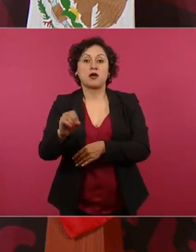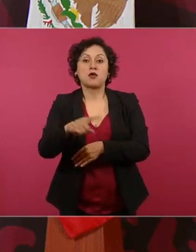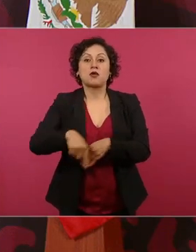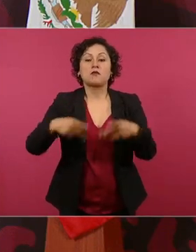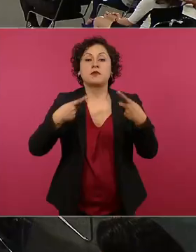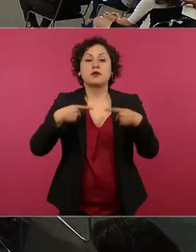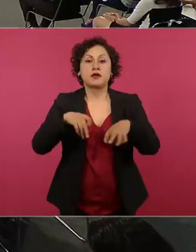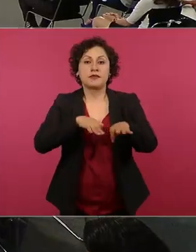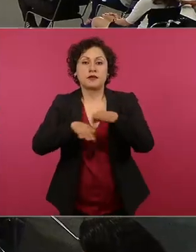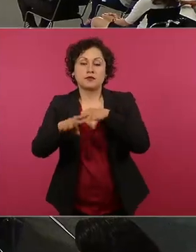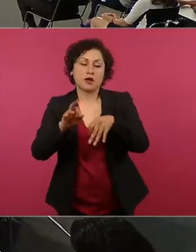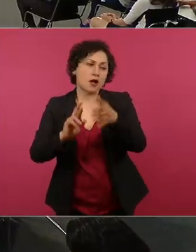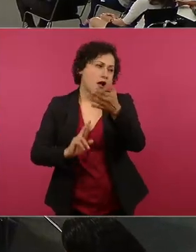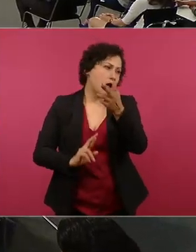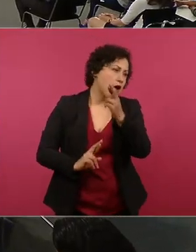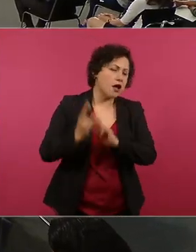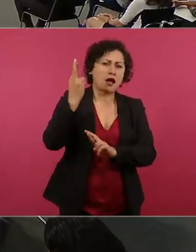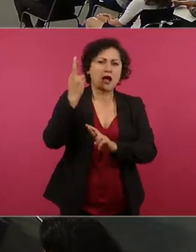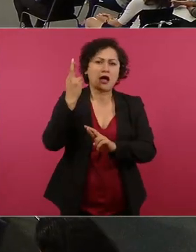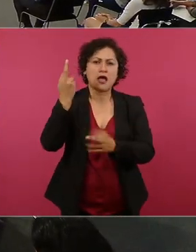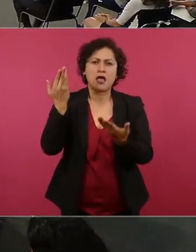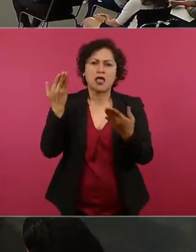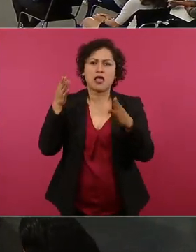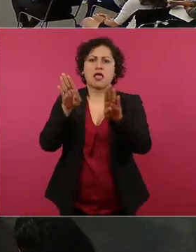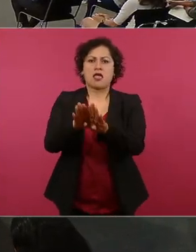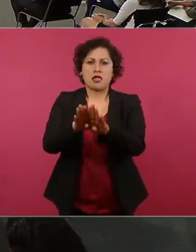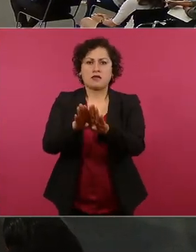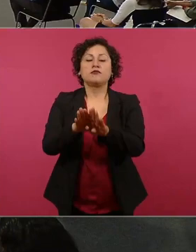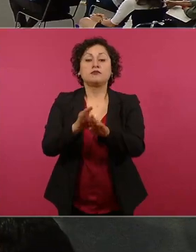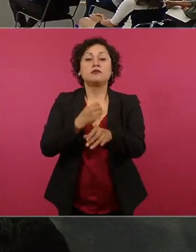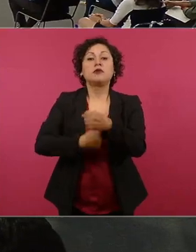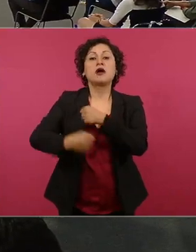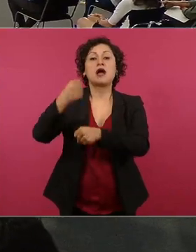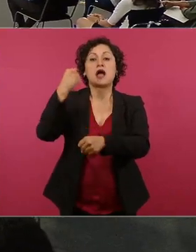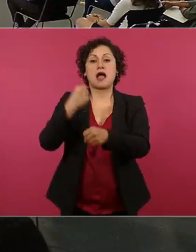antes de la represión, de enero de